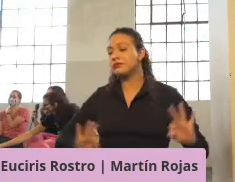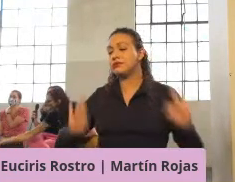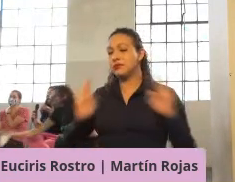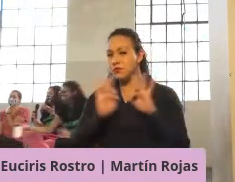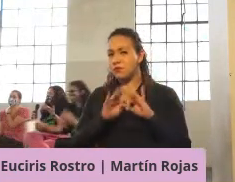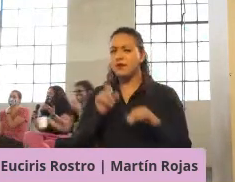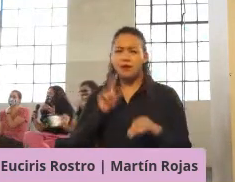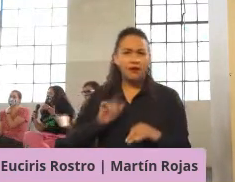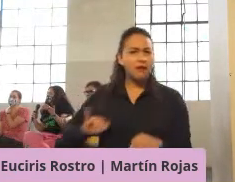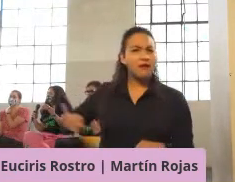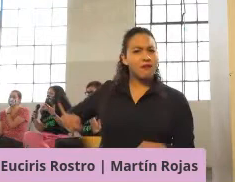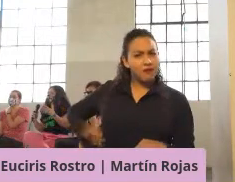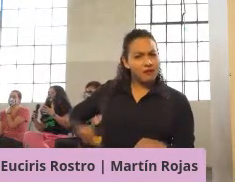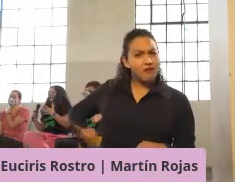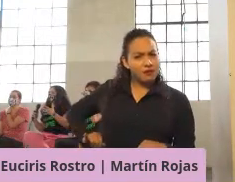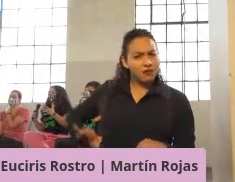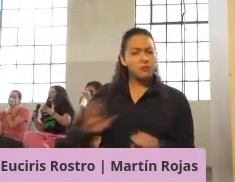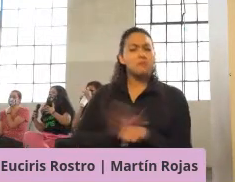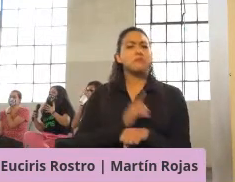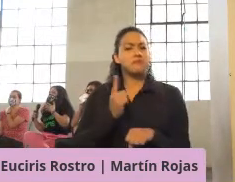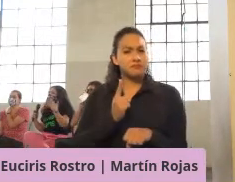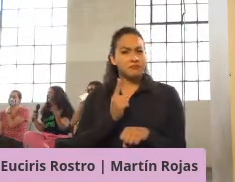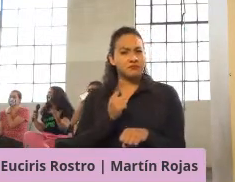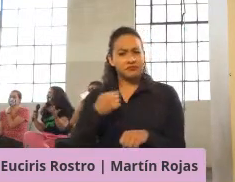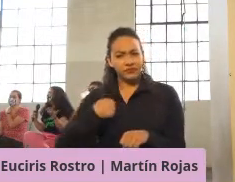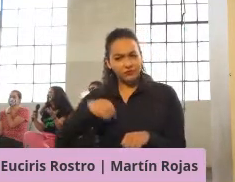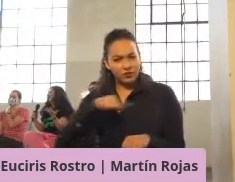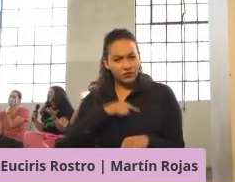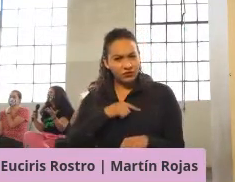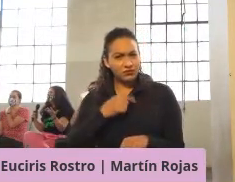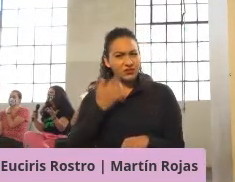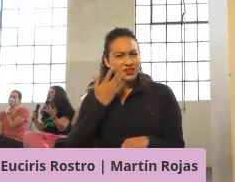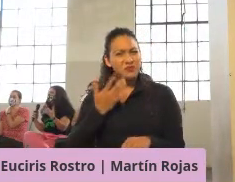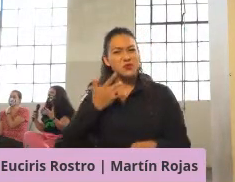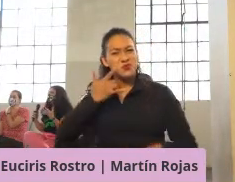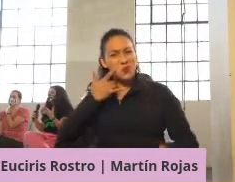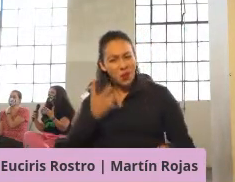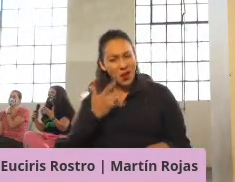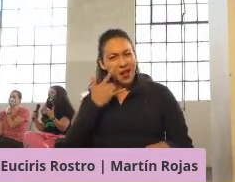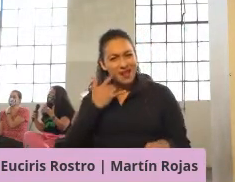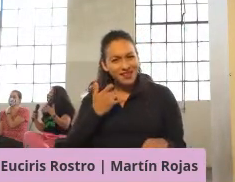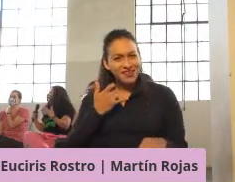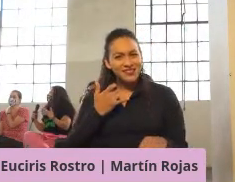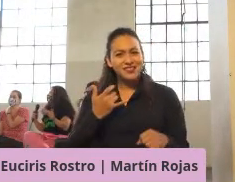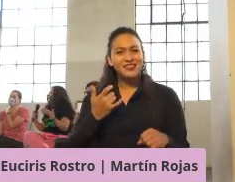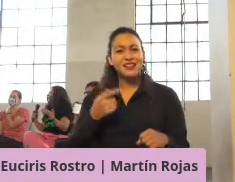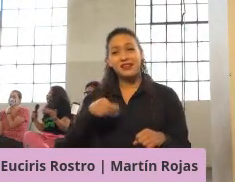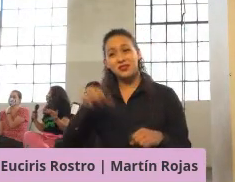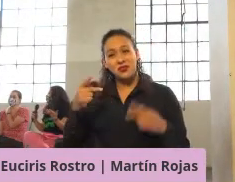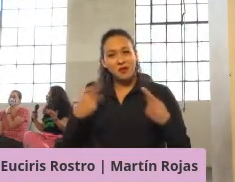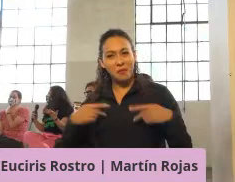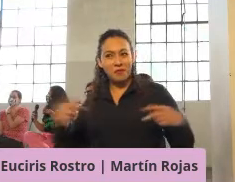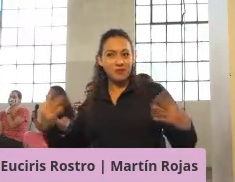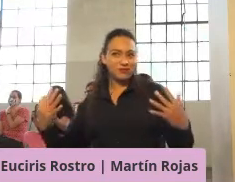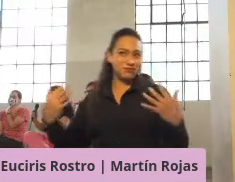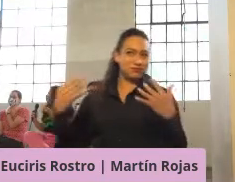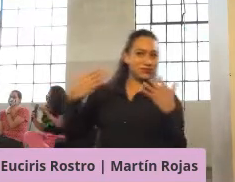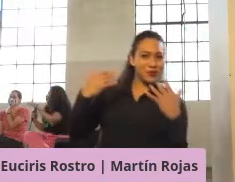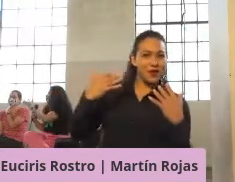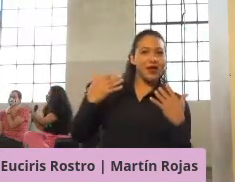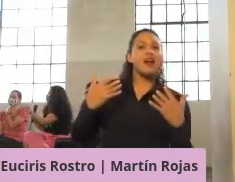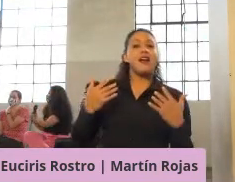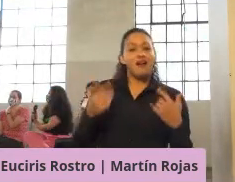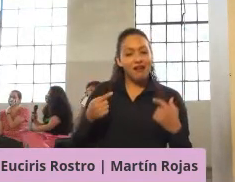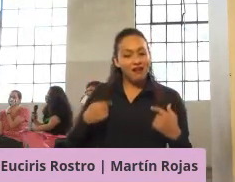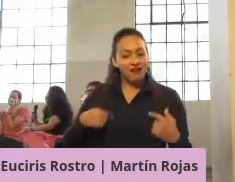muy interesante, si queremos como ampliar mucho más esta lucha, también hacerlo como aprovechando las herramientas que tenemos.